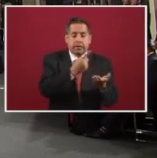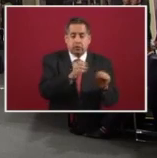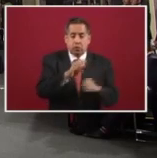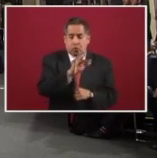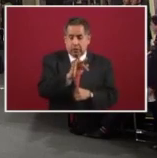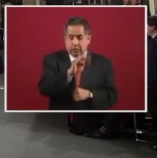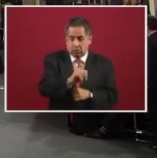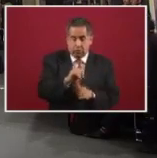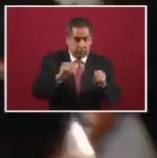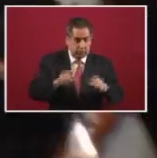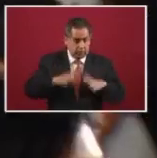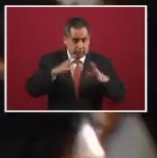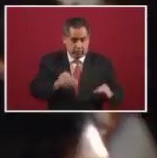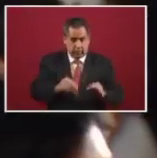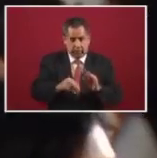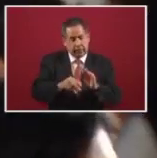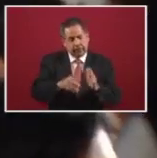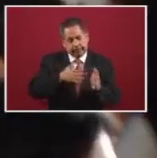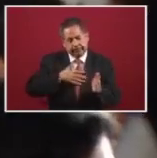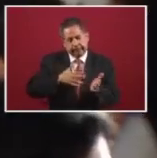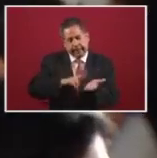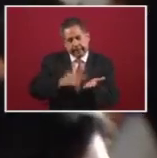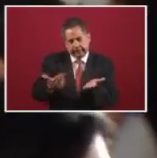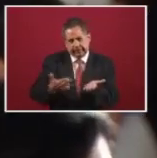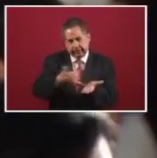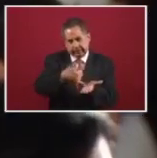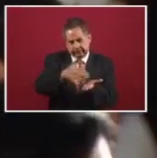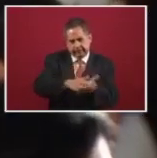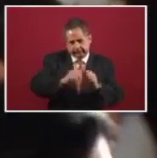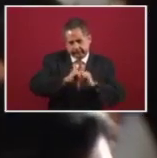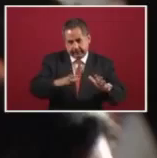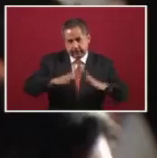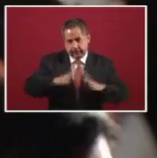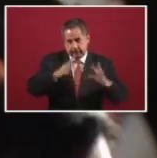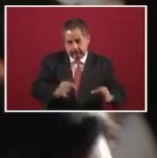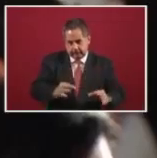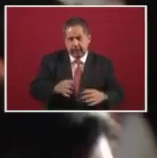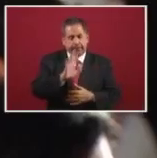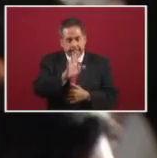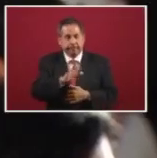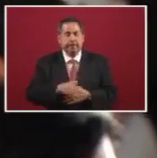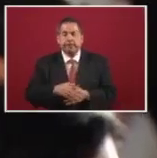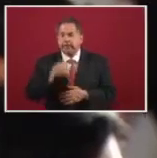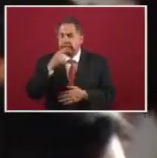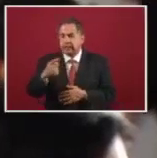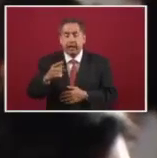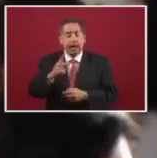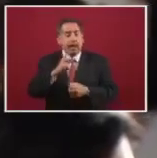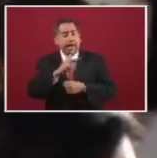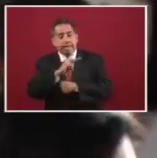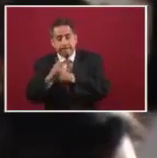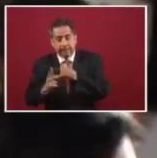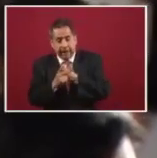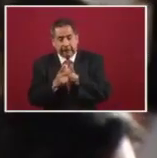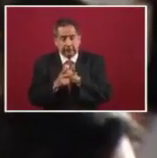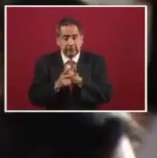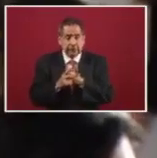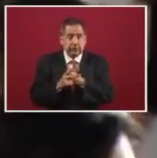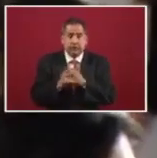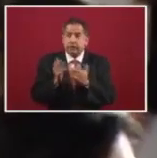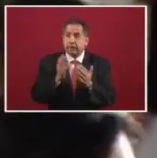1949 cuando se fundó la revista, concediendo que un país crece o se rezaga según